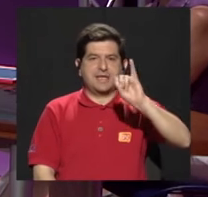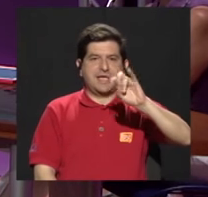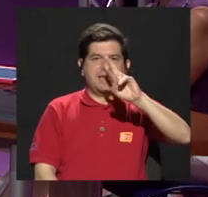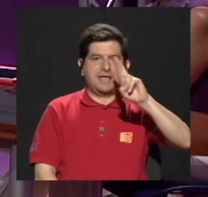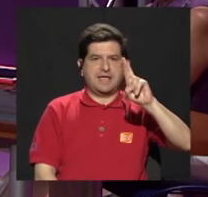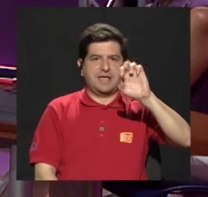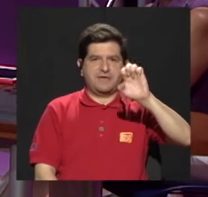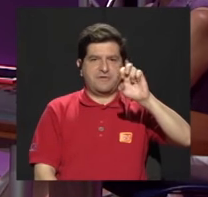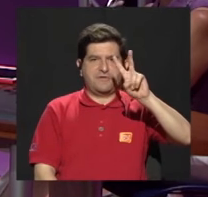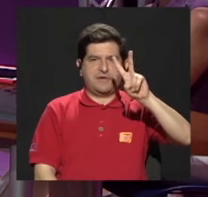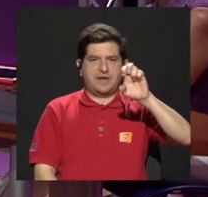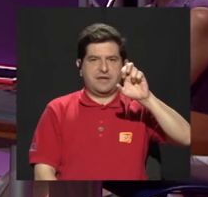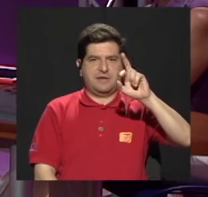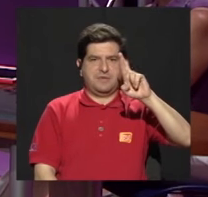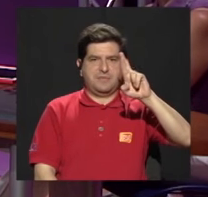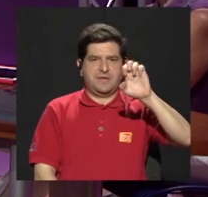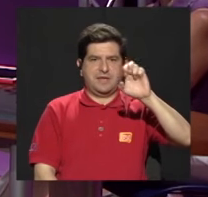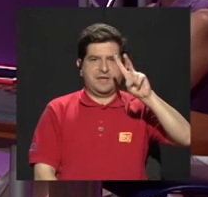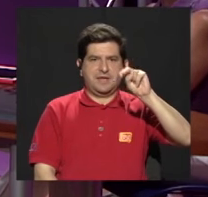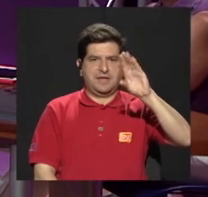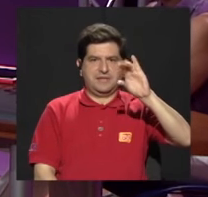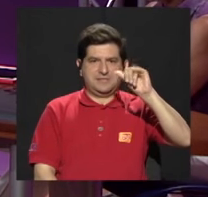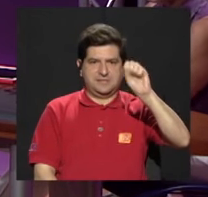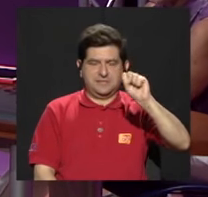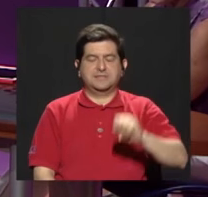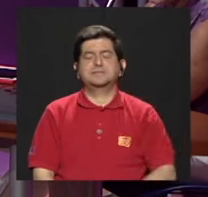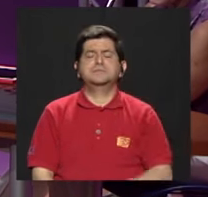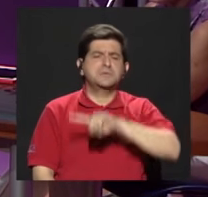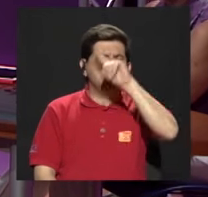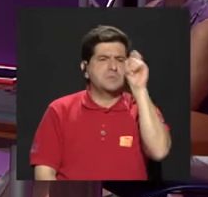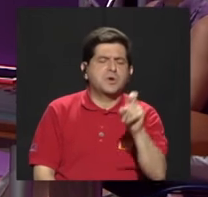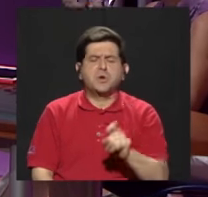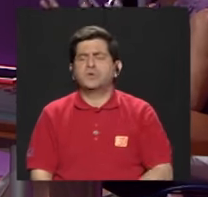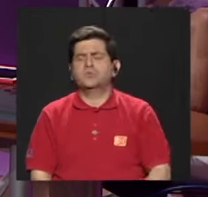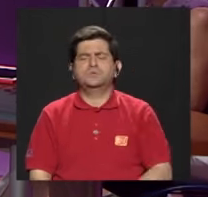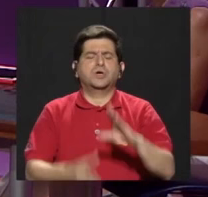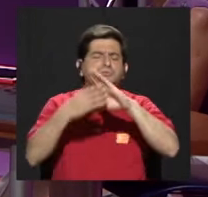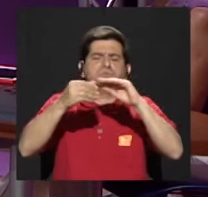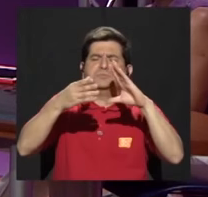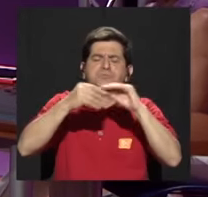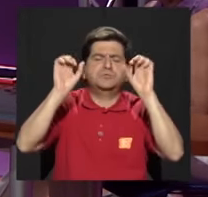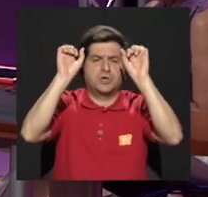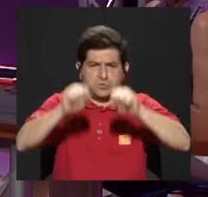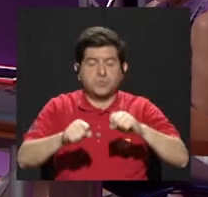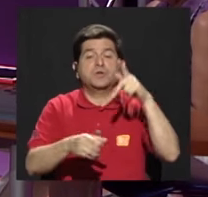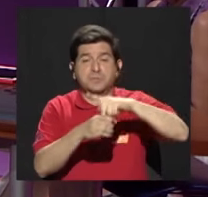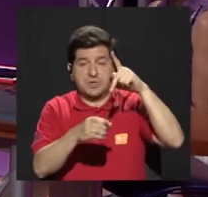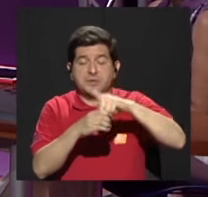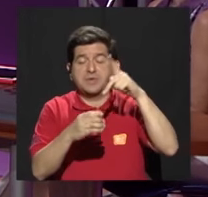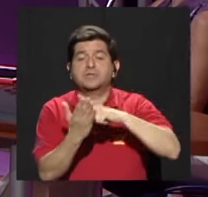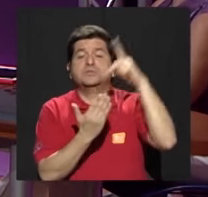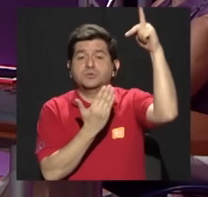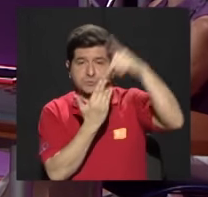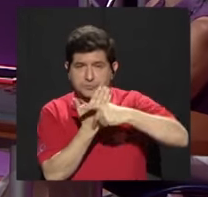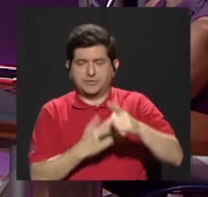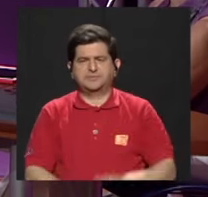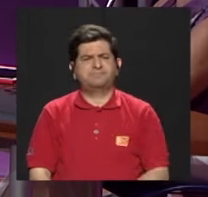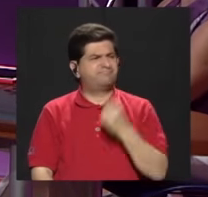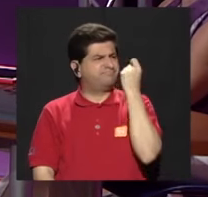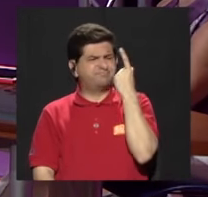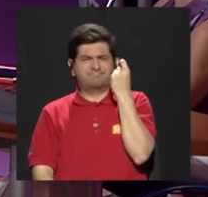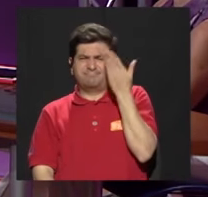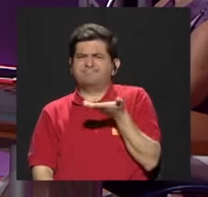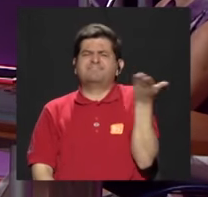www.facebook.com/irreverencias, y hacernos preguntas, observaciones y comentarios para que participe de nuestro programa. ¿Qué se entiende